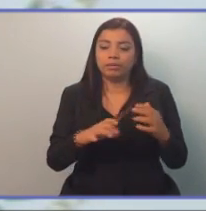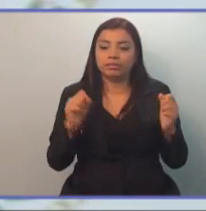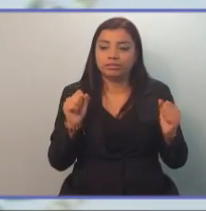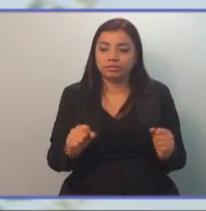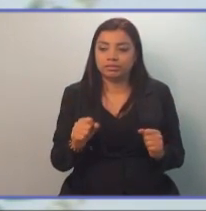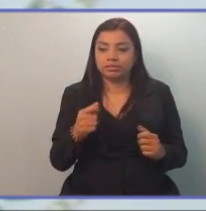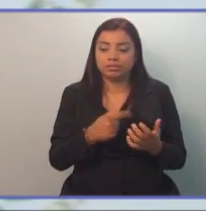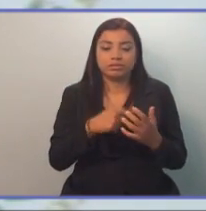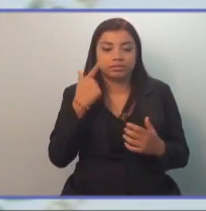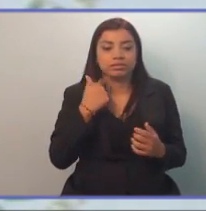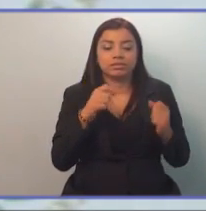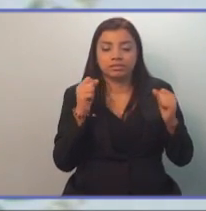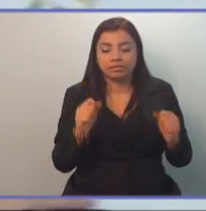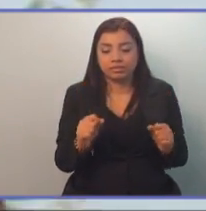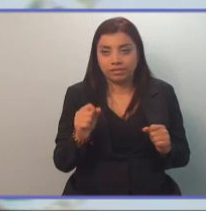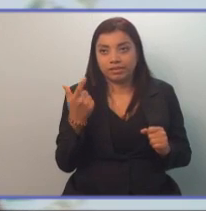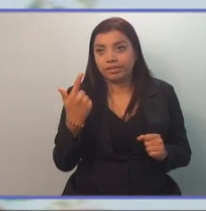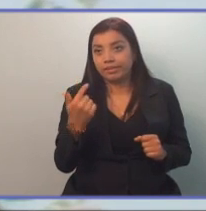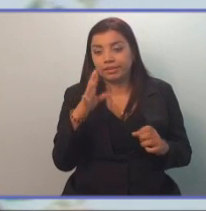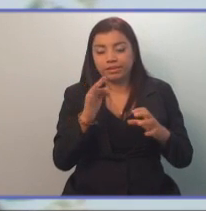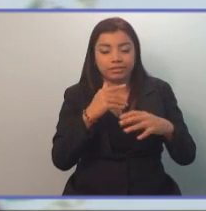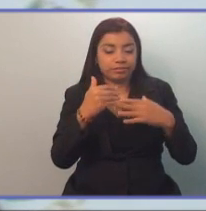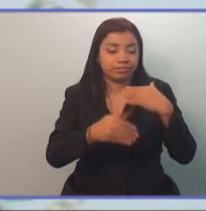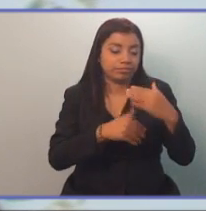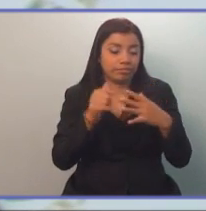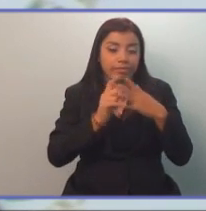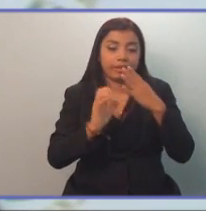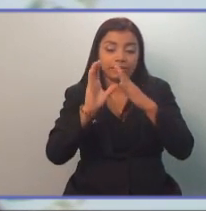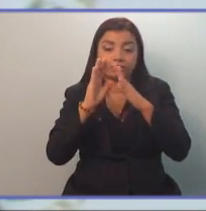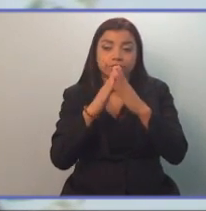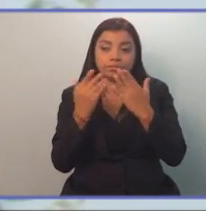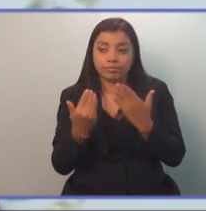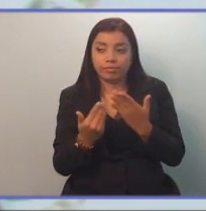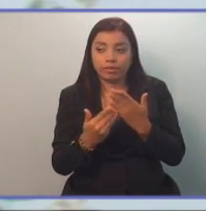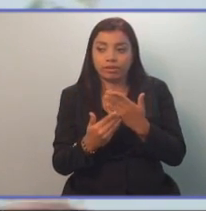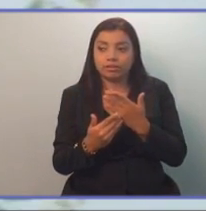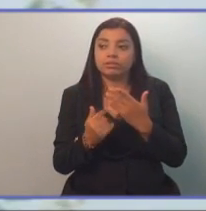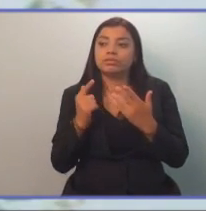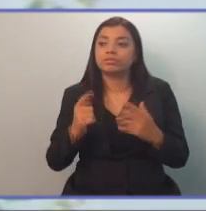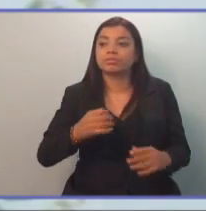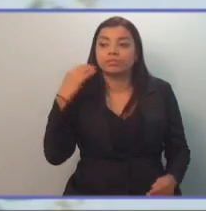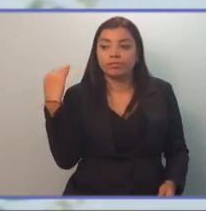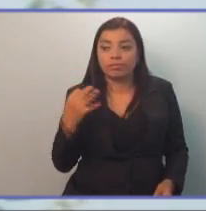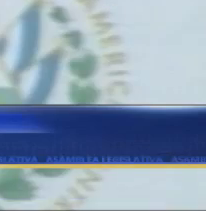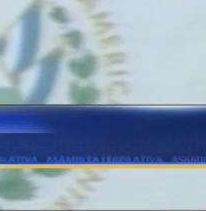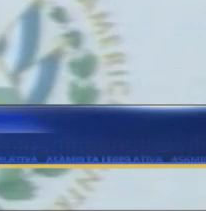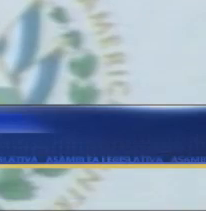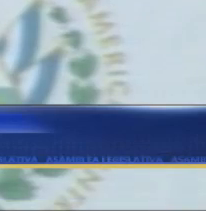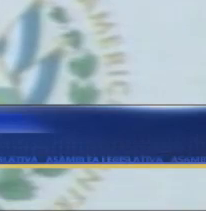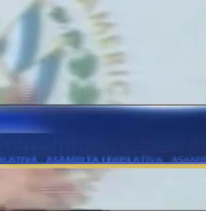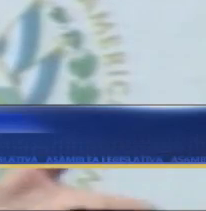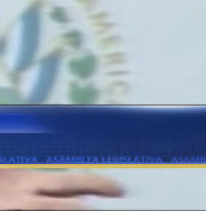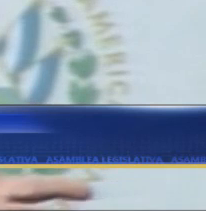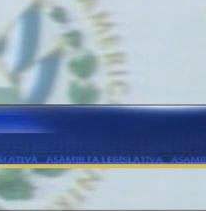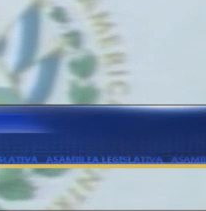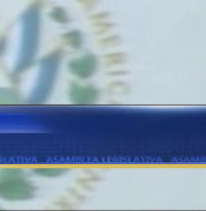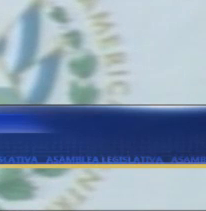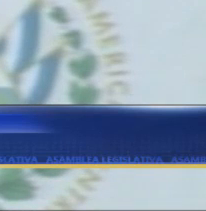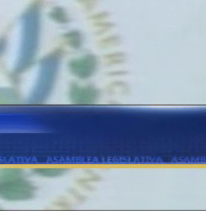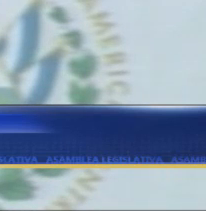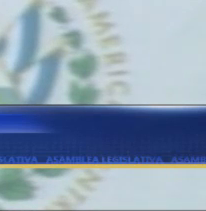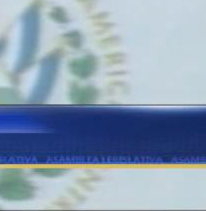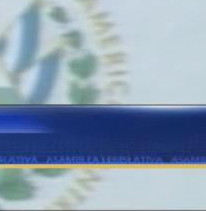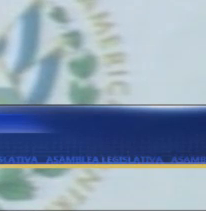legislar sobre determinada materia, tienen como límite la Constitución. Deben de tener sumo cuidado en no traspasar